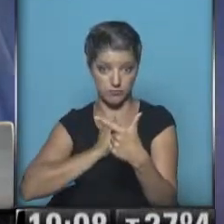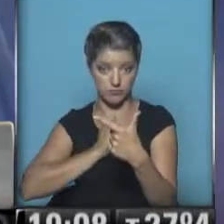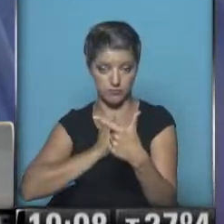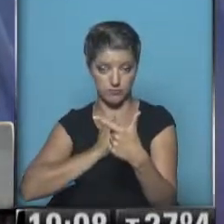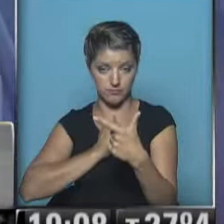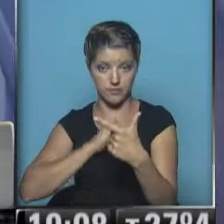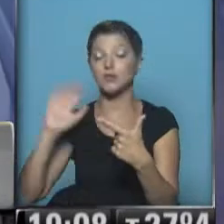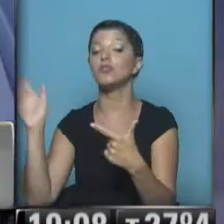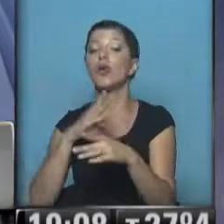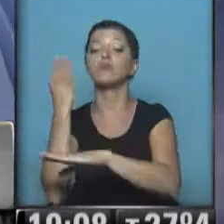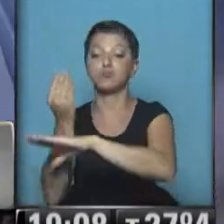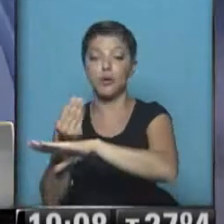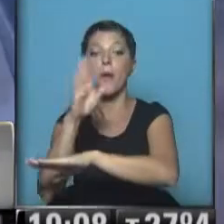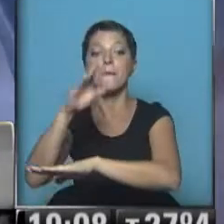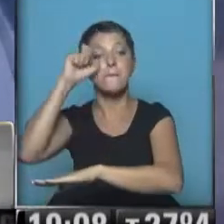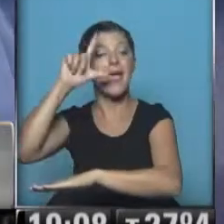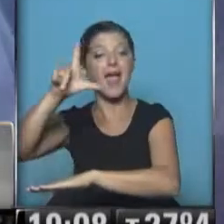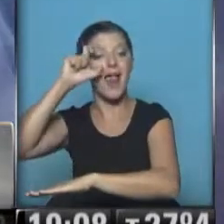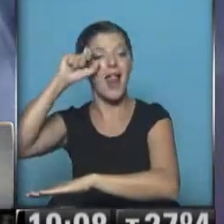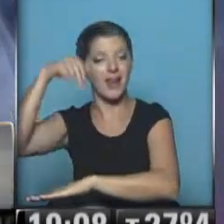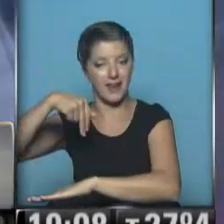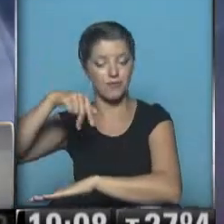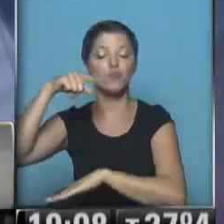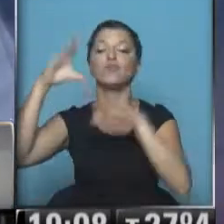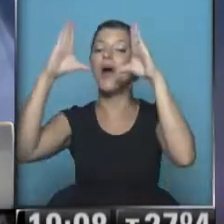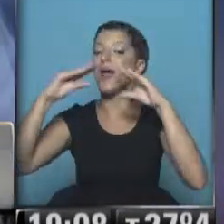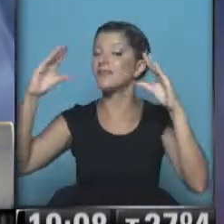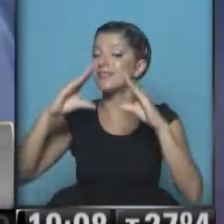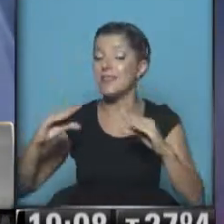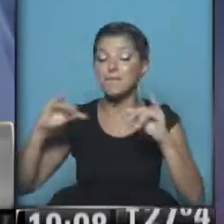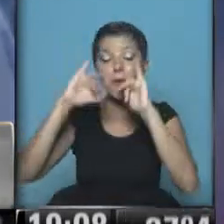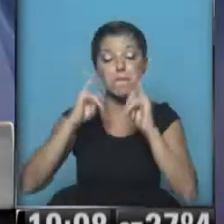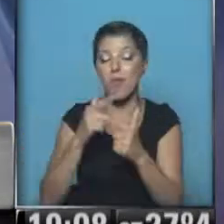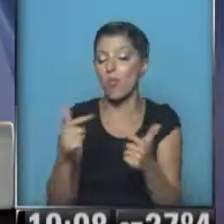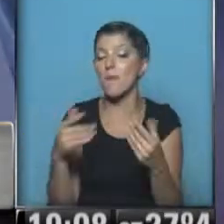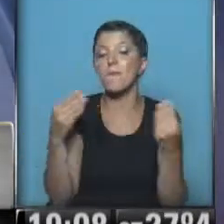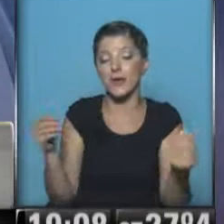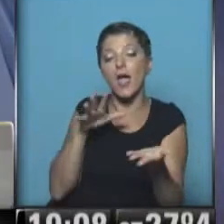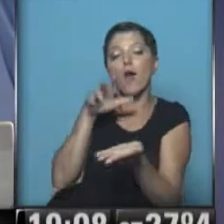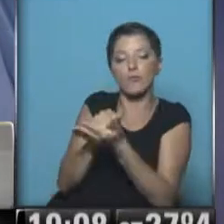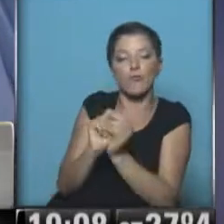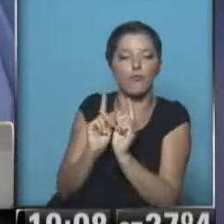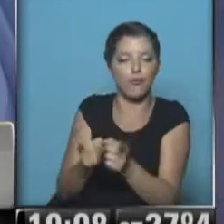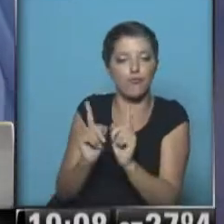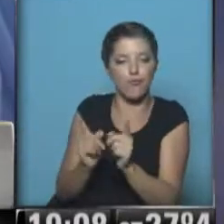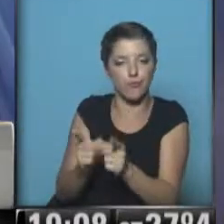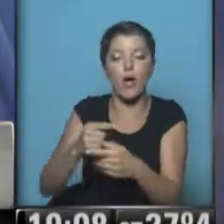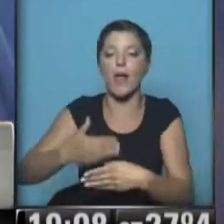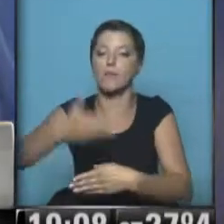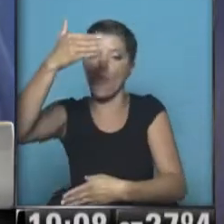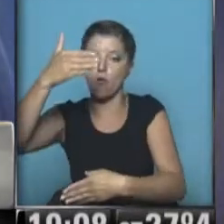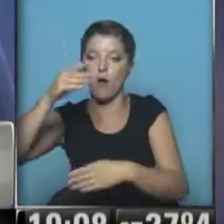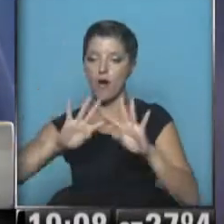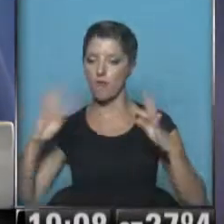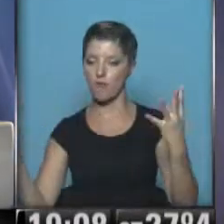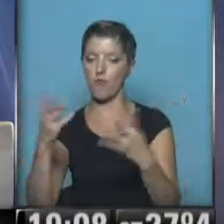en la ciudad de Belén. Una Navidad sin paz desde ya, porque la ocupación continúa, porque el muro que rodea